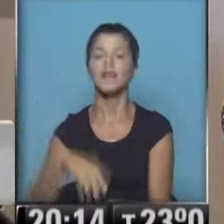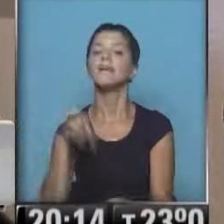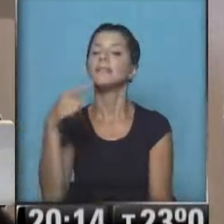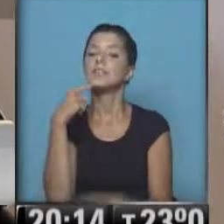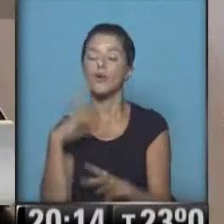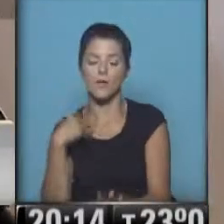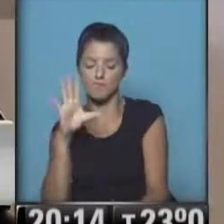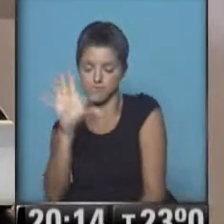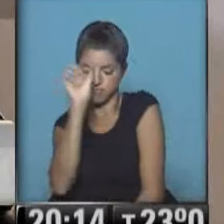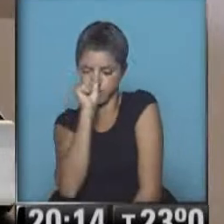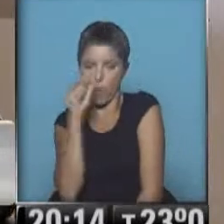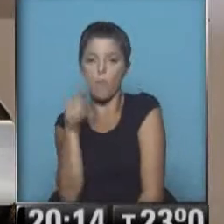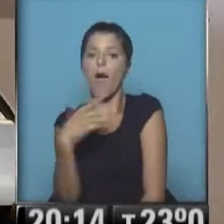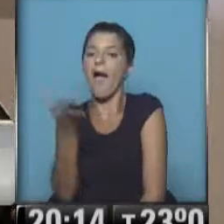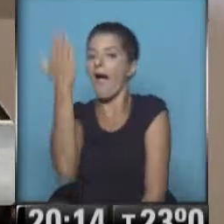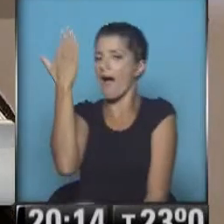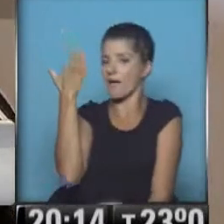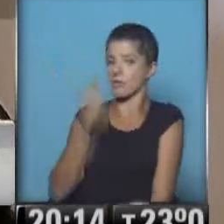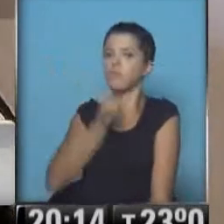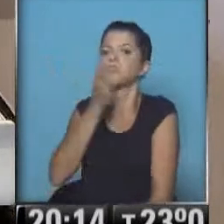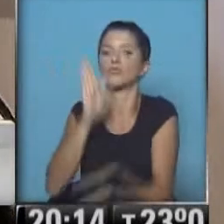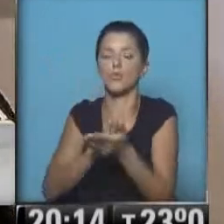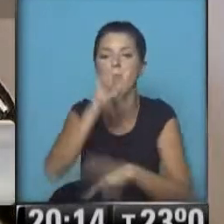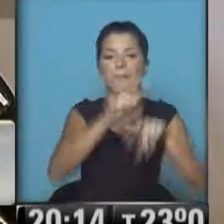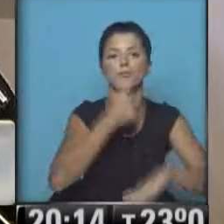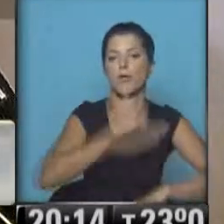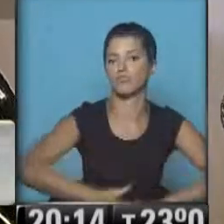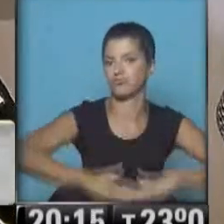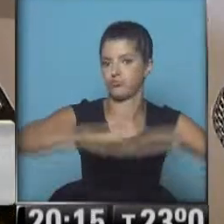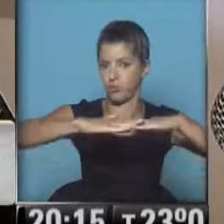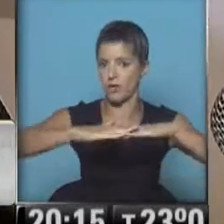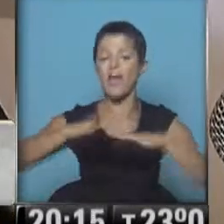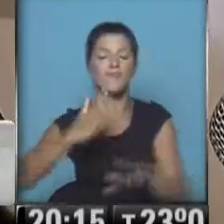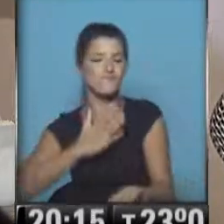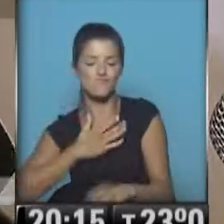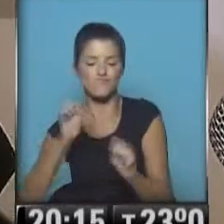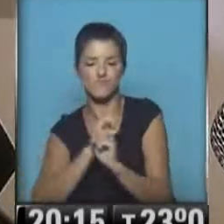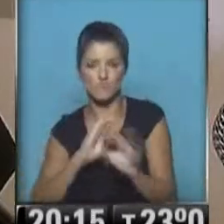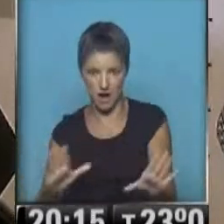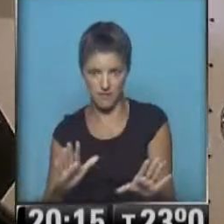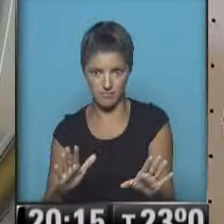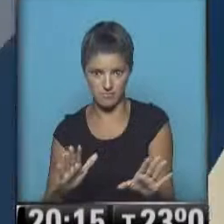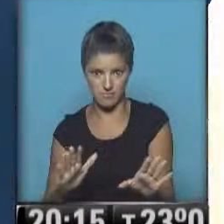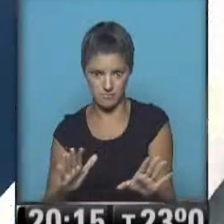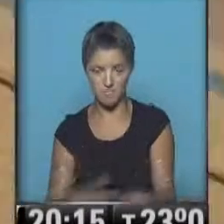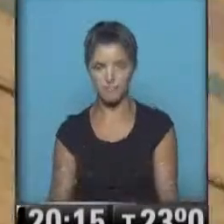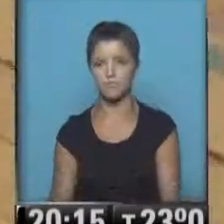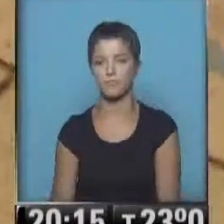mostró arrepentida por su exabrupto sobre los inundados. Fue una actitud absolutamente primitiva,